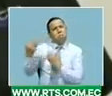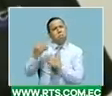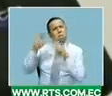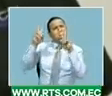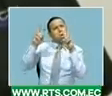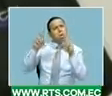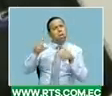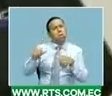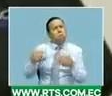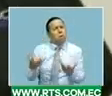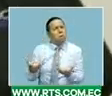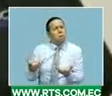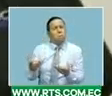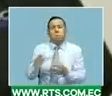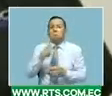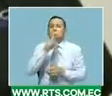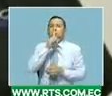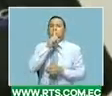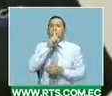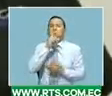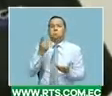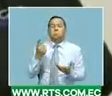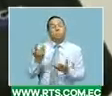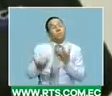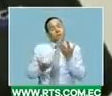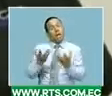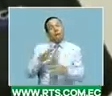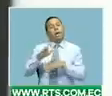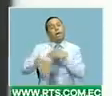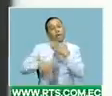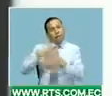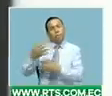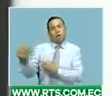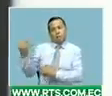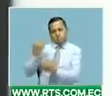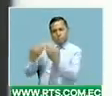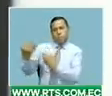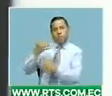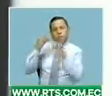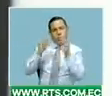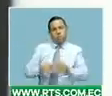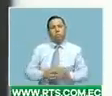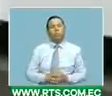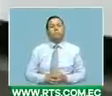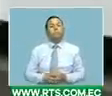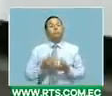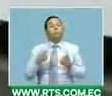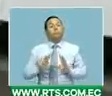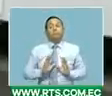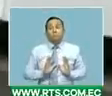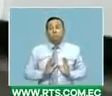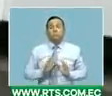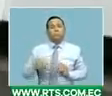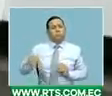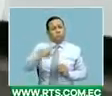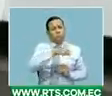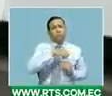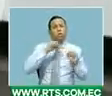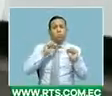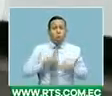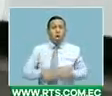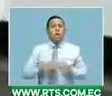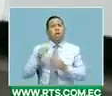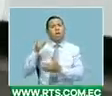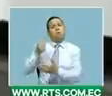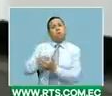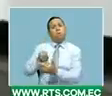las vacunas, pero considero que es cuestión de días para que esto suceda. La academia también podrá adquirir las vacunas. Sin embargo, la docente Ruth